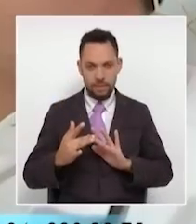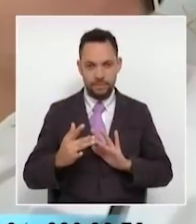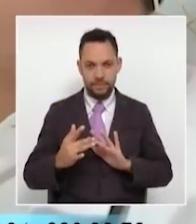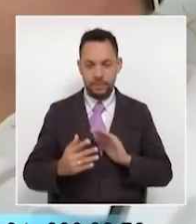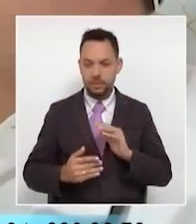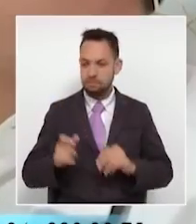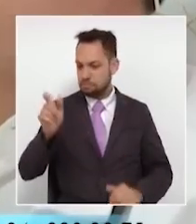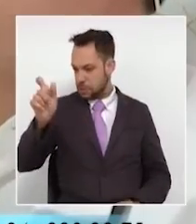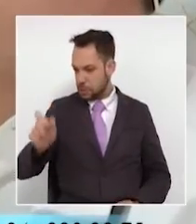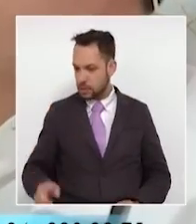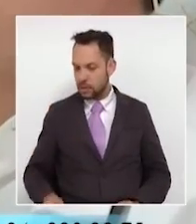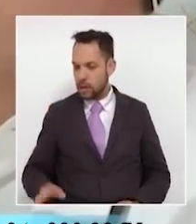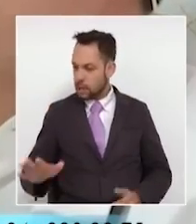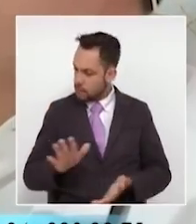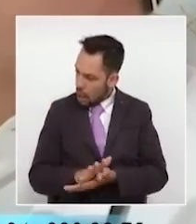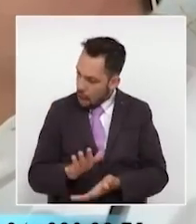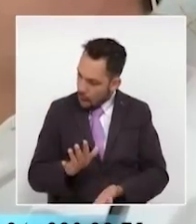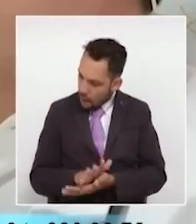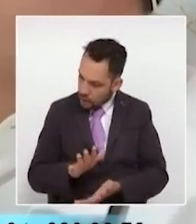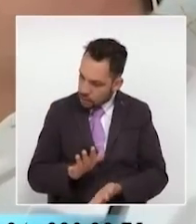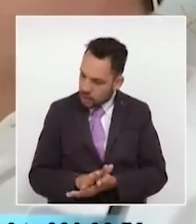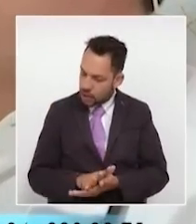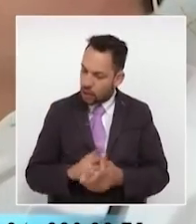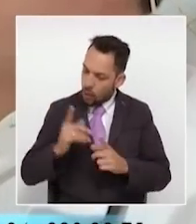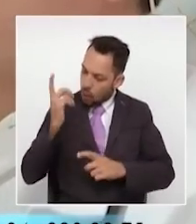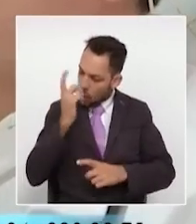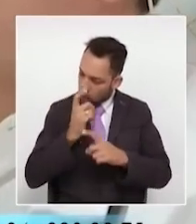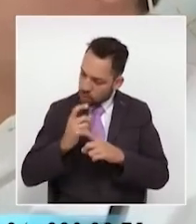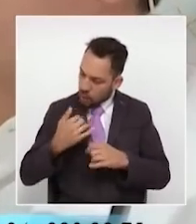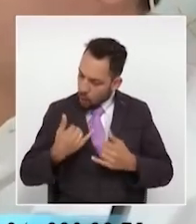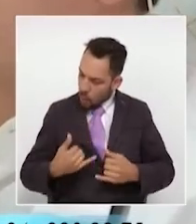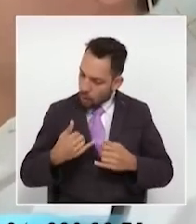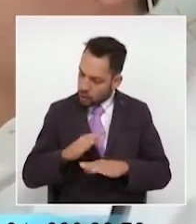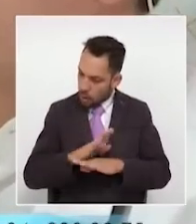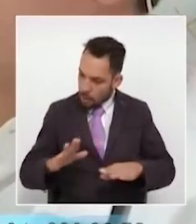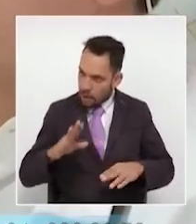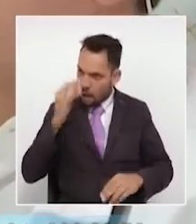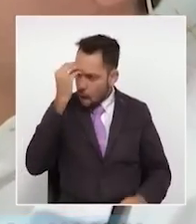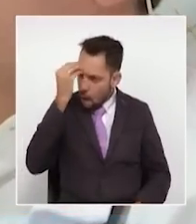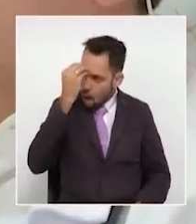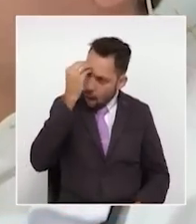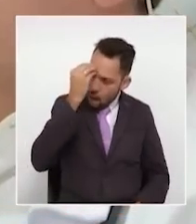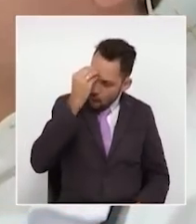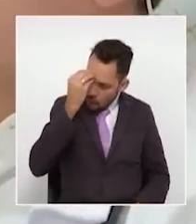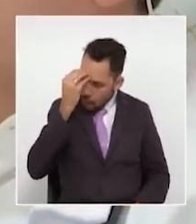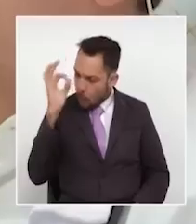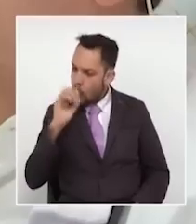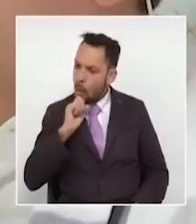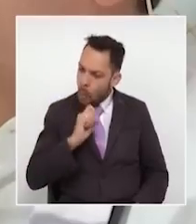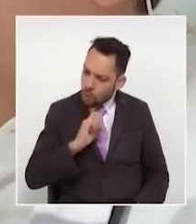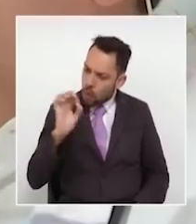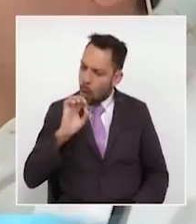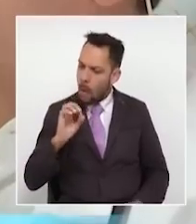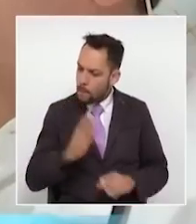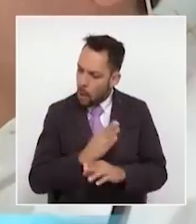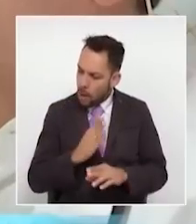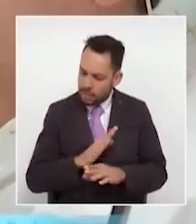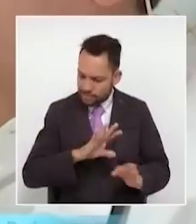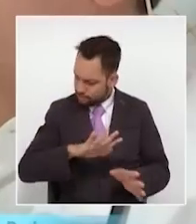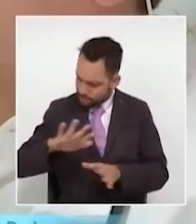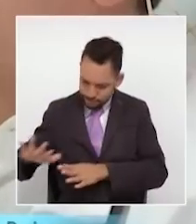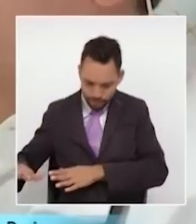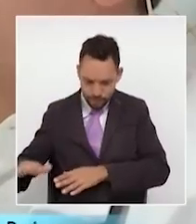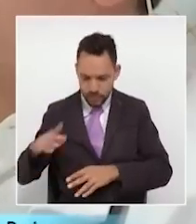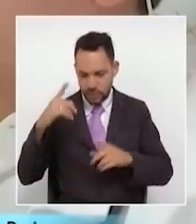a relajarse a concentrarse en el momento presente a ver un vídeo oa escuchar una canción y a partir de ese